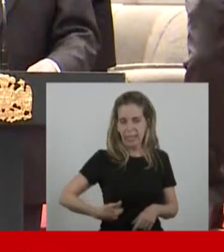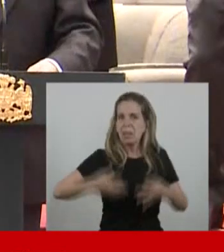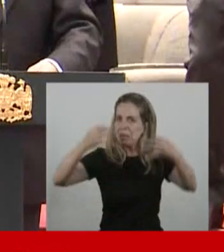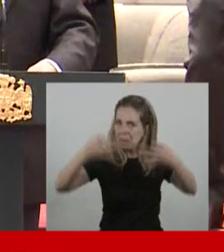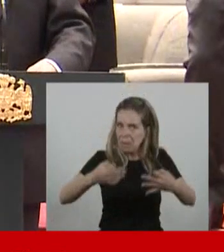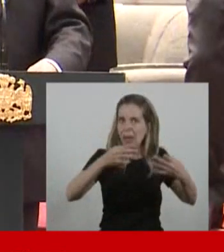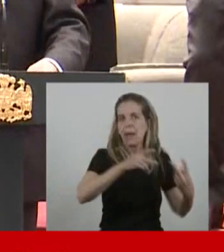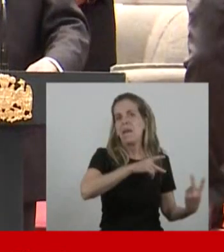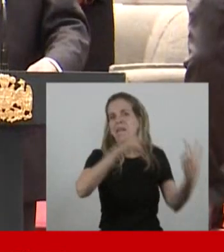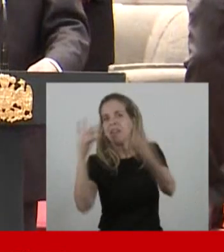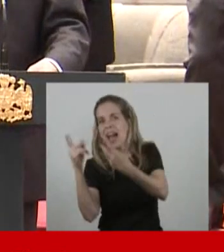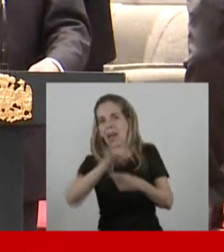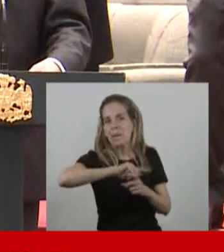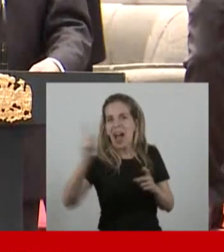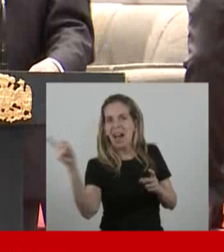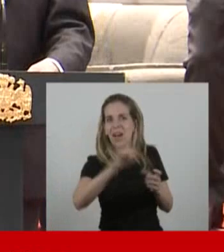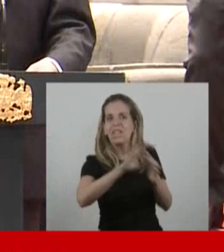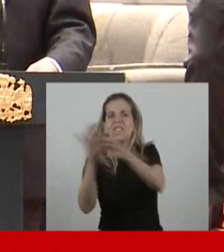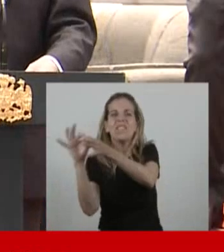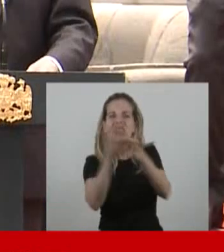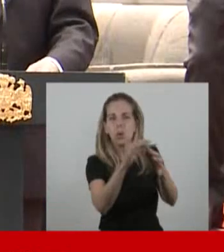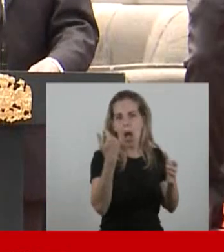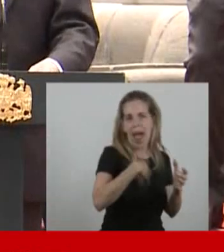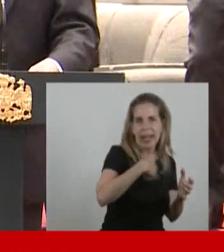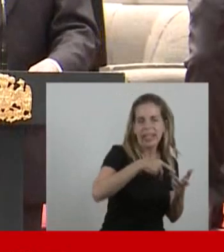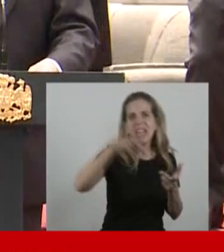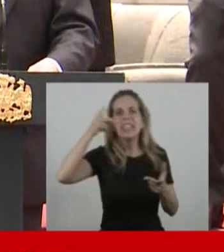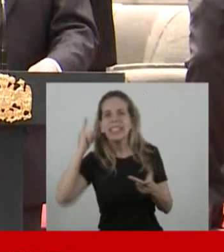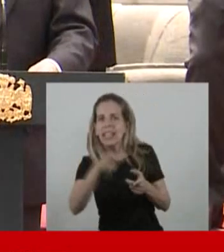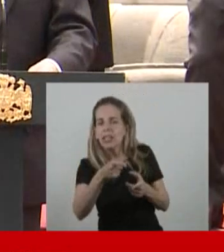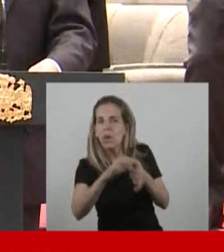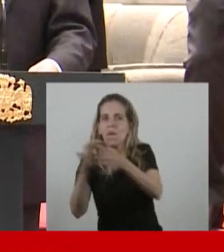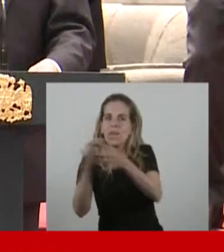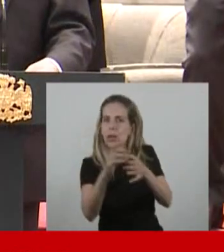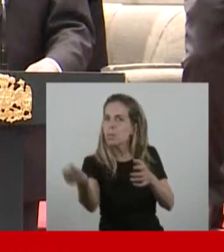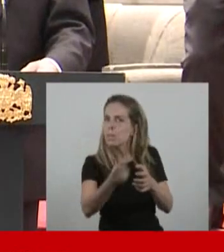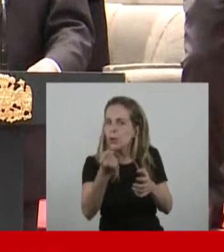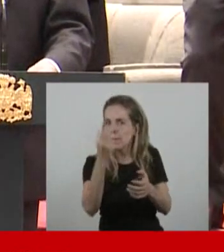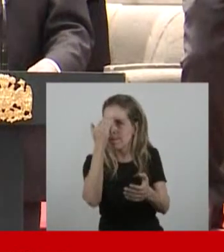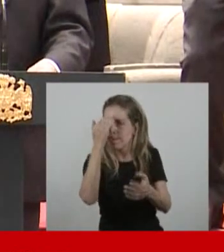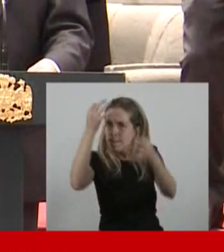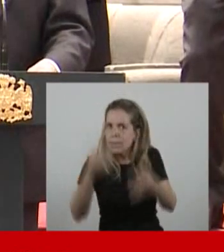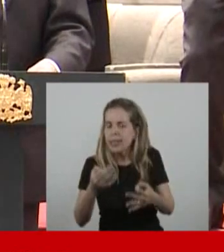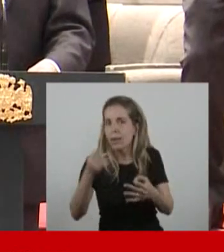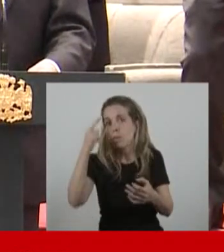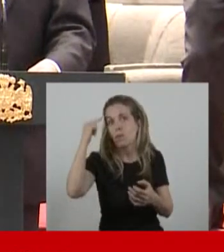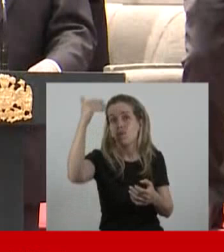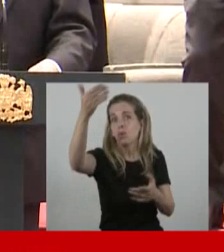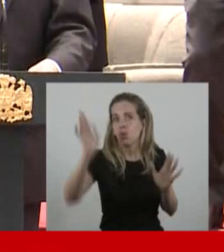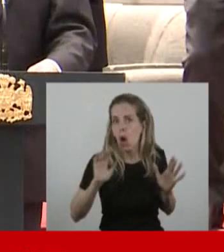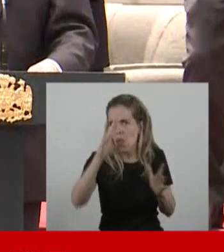poder juntarnos y unirnos para enfrentar juntos los grandes desafíos del futuro. Quiero terminar estas